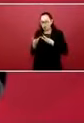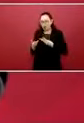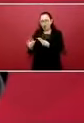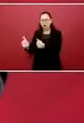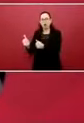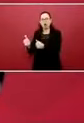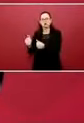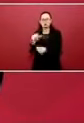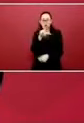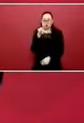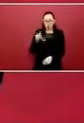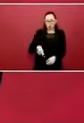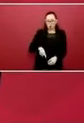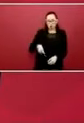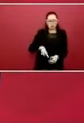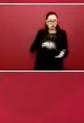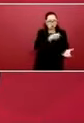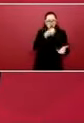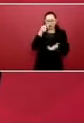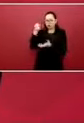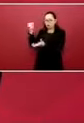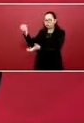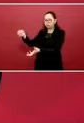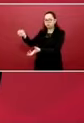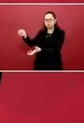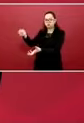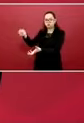financiado con el presupuesto público.